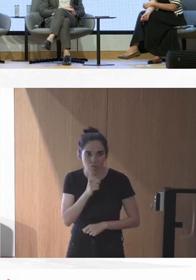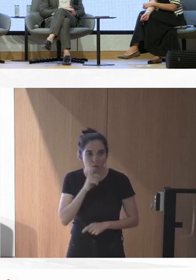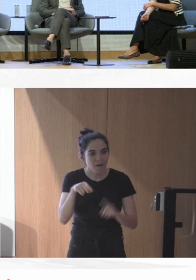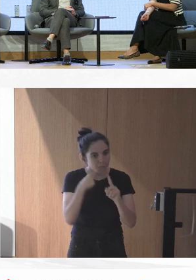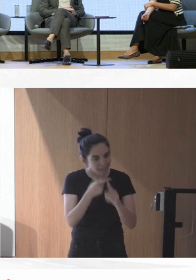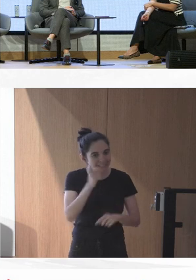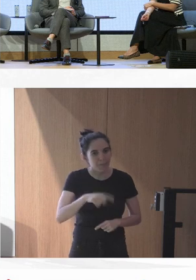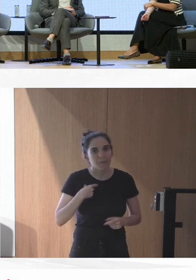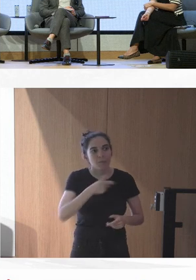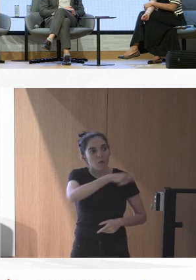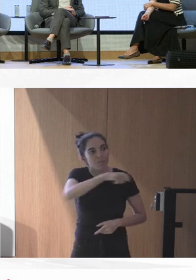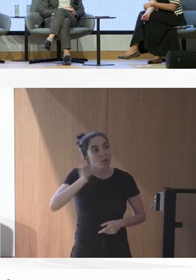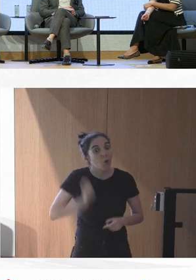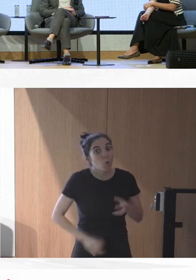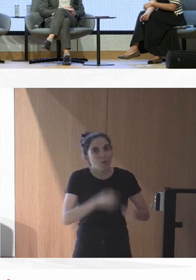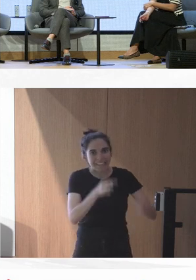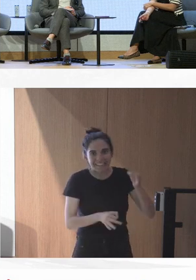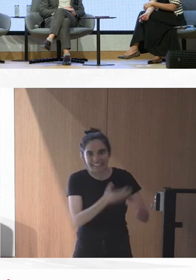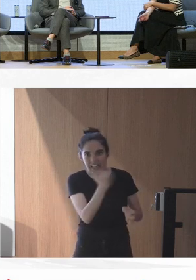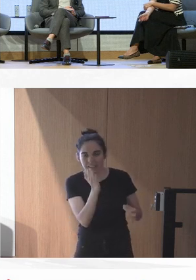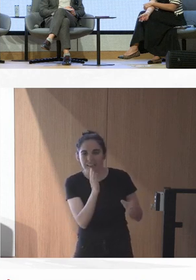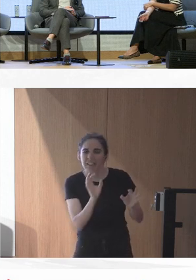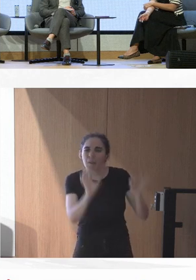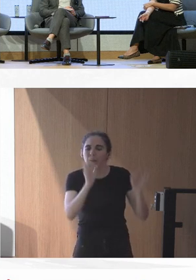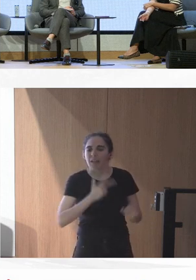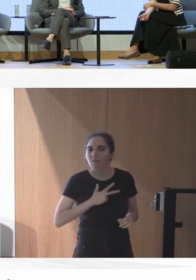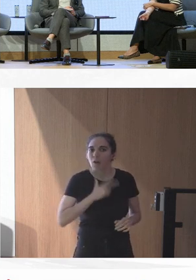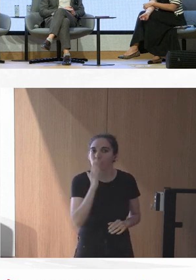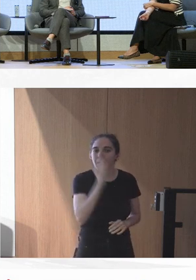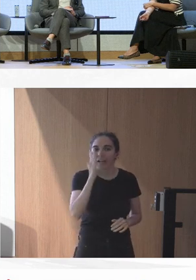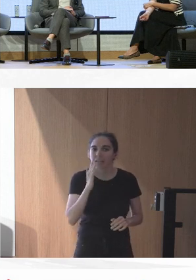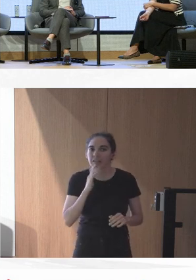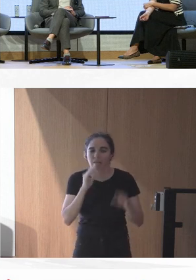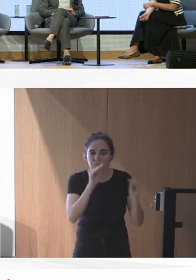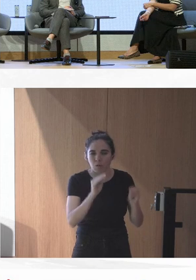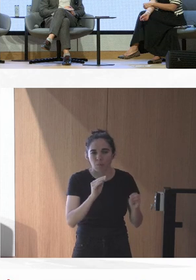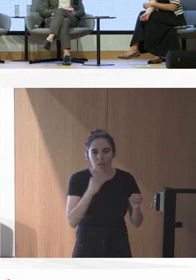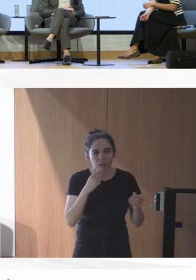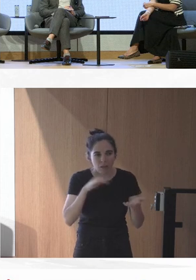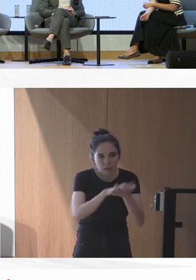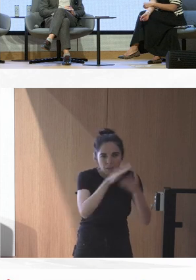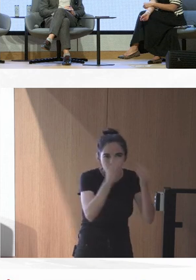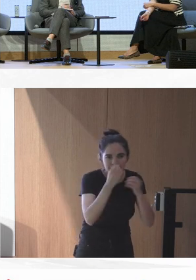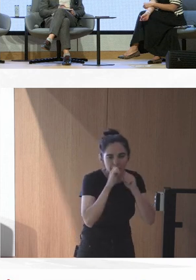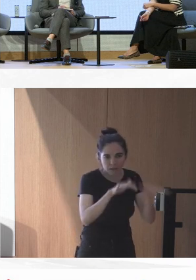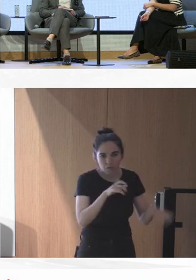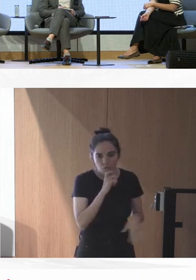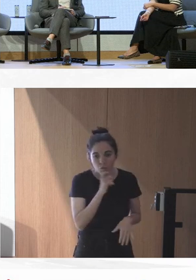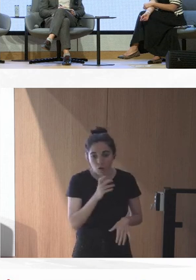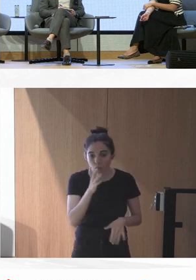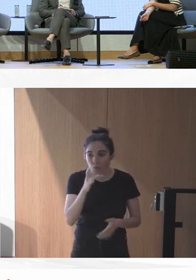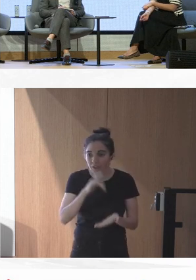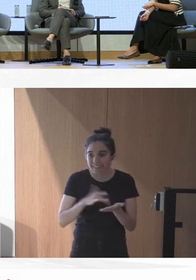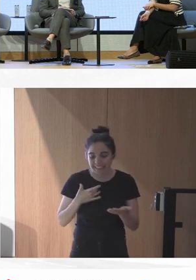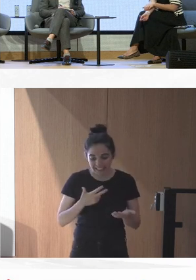llegar a los juristas, particularmente pienso en los abogados penalistas sobre estos temas. Si nosotros miramos, por ejemplo, la interdicción y lo miramos más bien en el